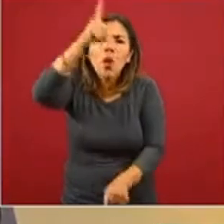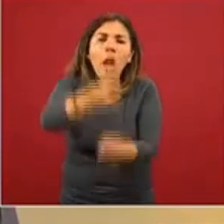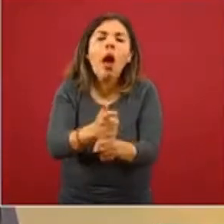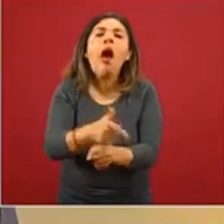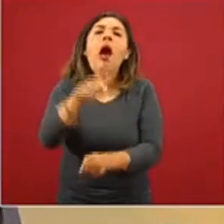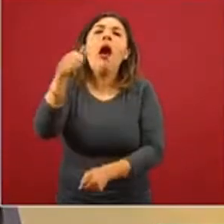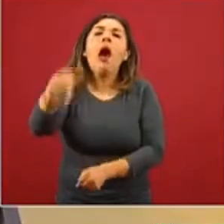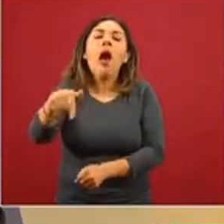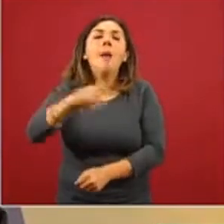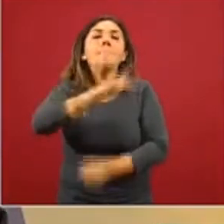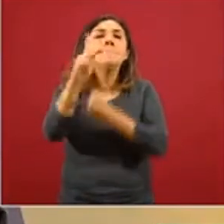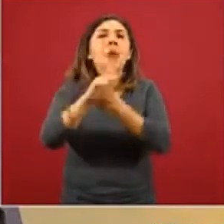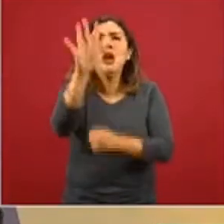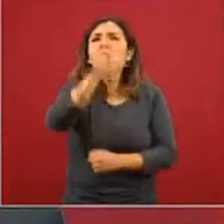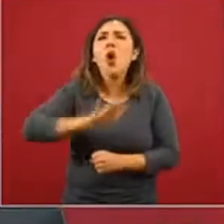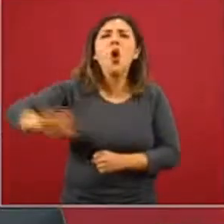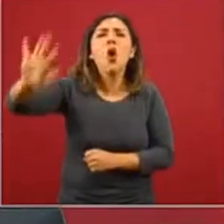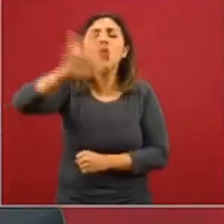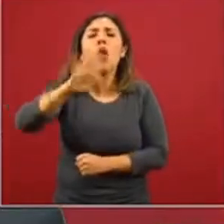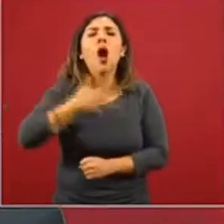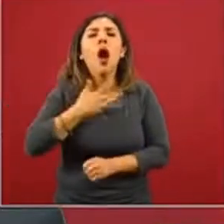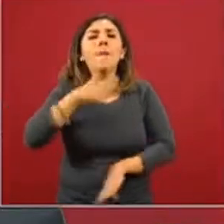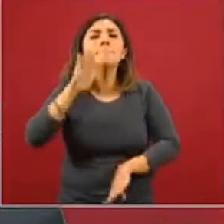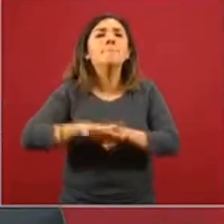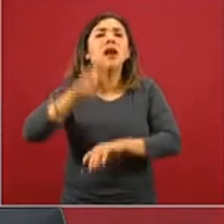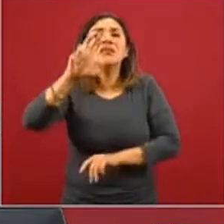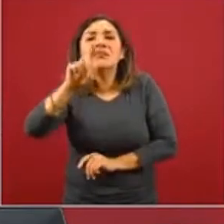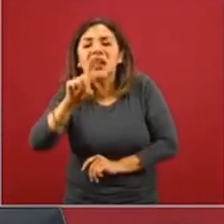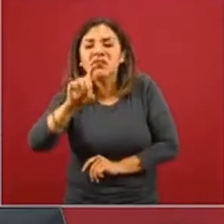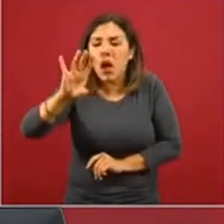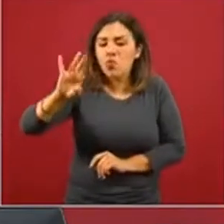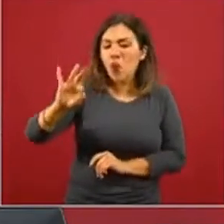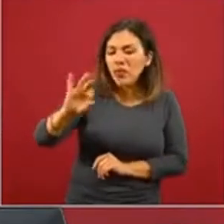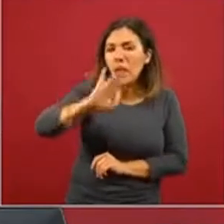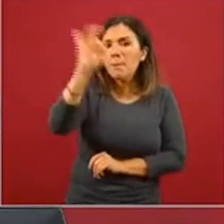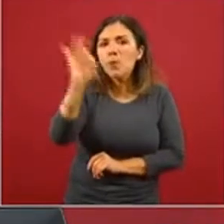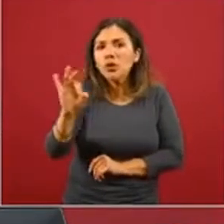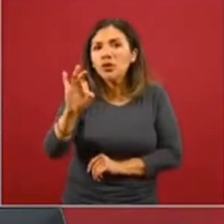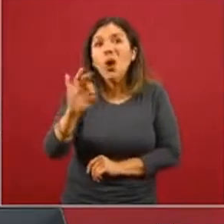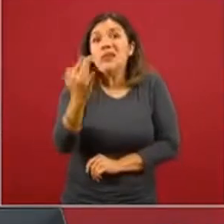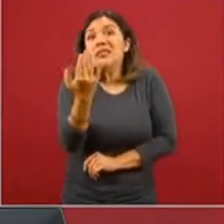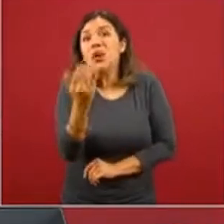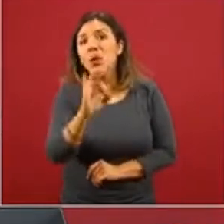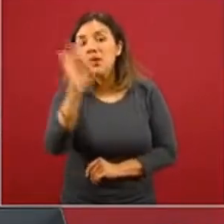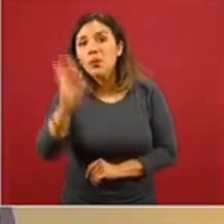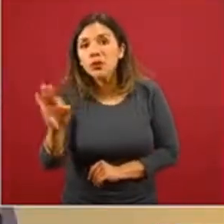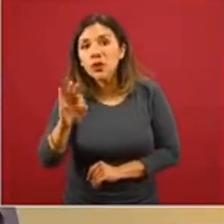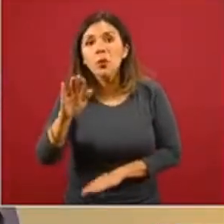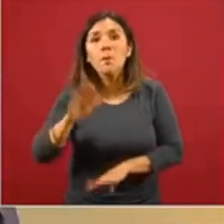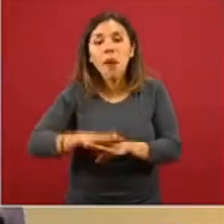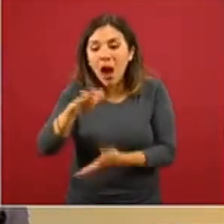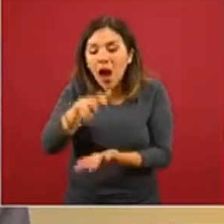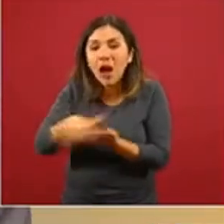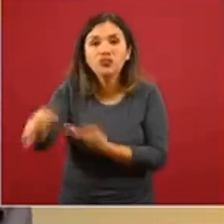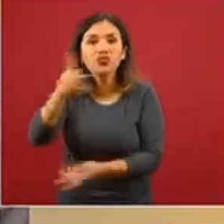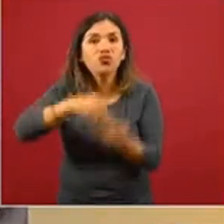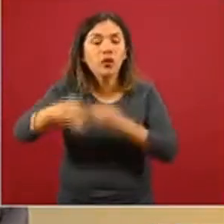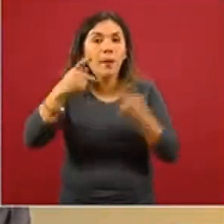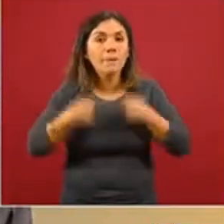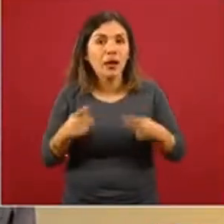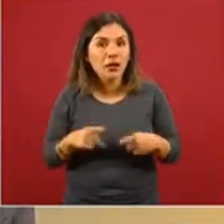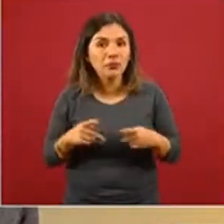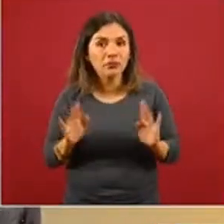los países la epidemia afectó al 30% o al 40% o al 50% de sus poblaciones,